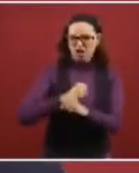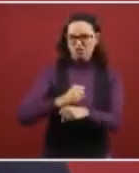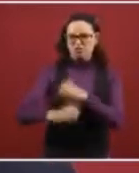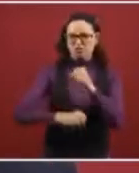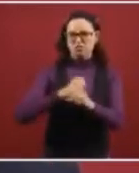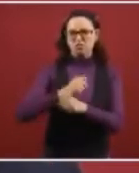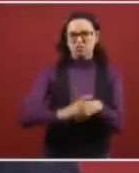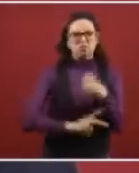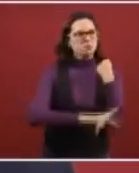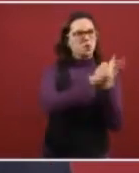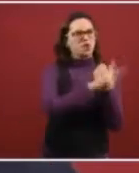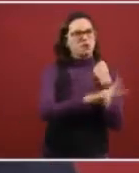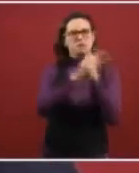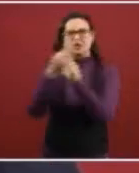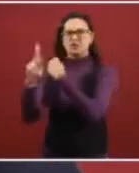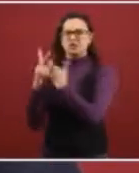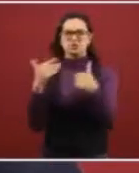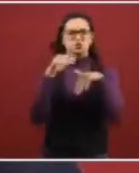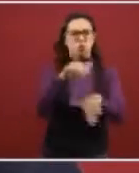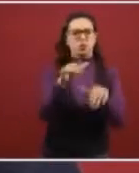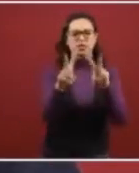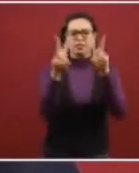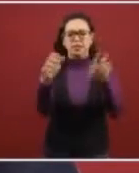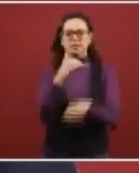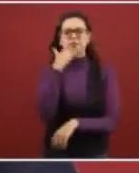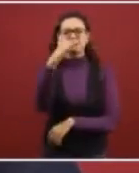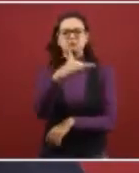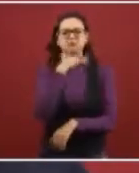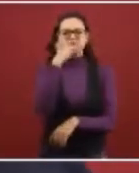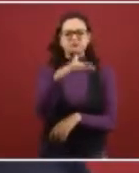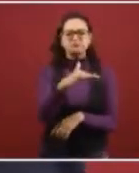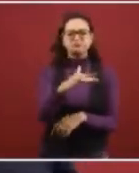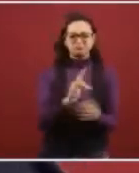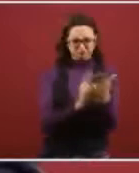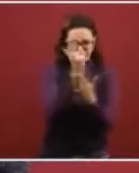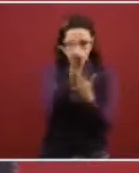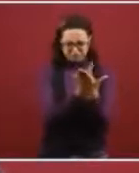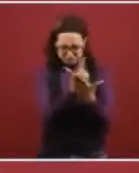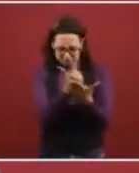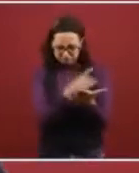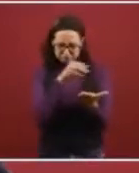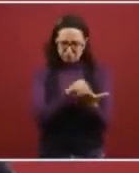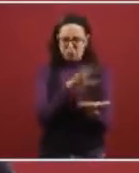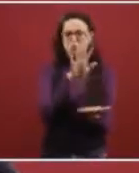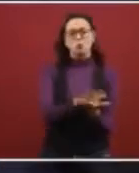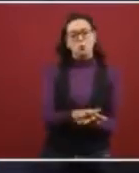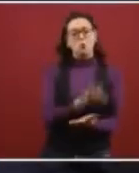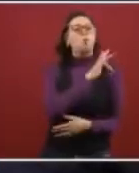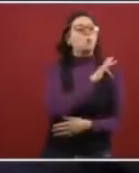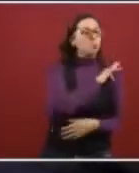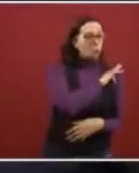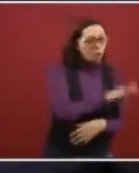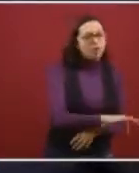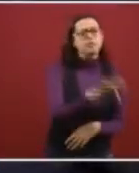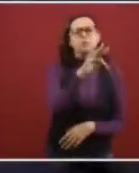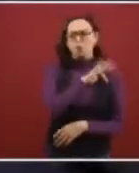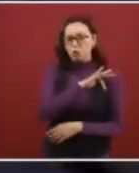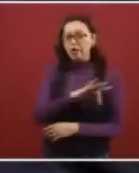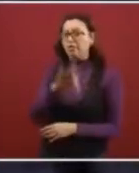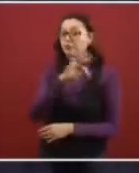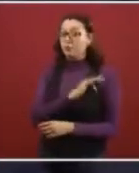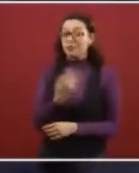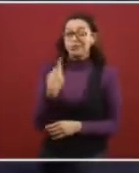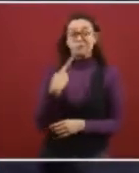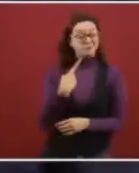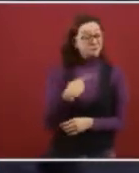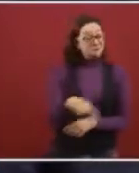Regarding corruption. En 600 países del mundo. In the 600 entonces es, nations. Entonces es medible. All of it is no measured. Se puede medir. But you